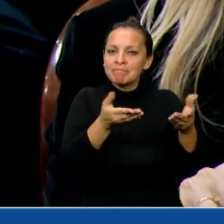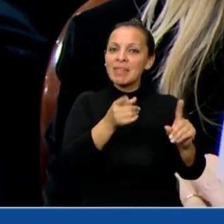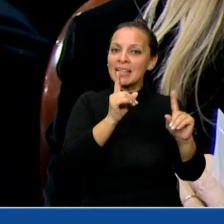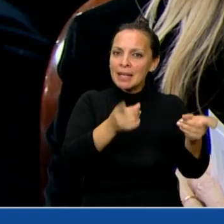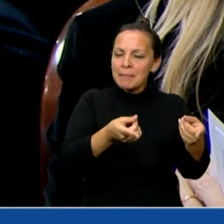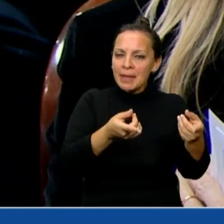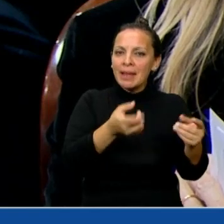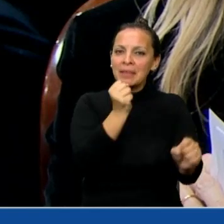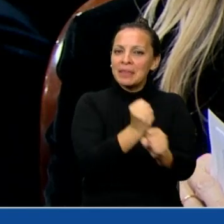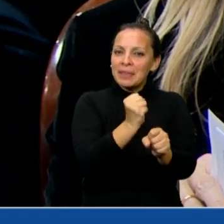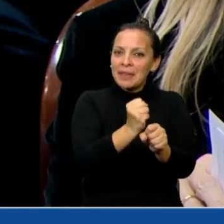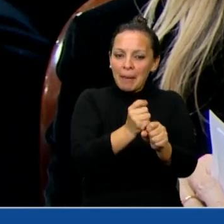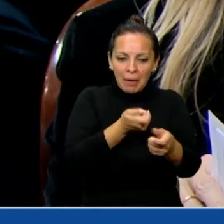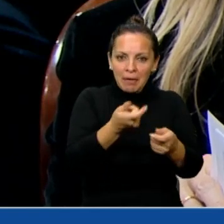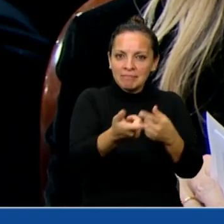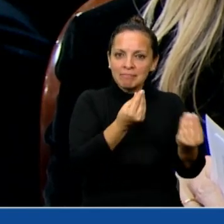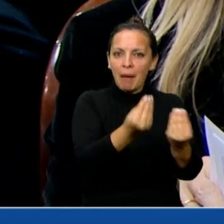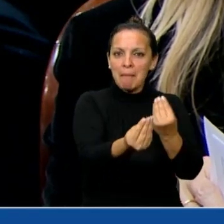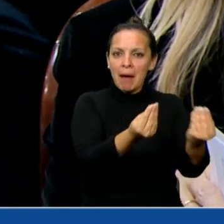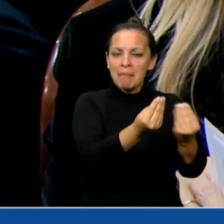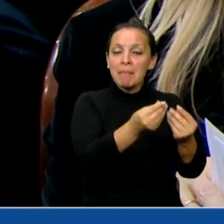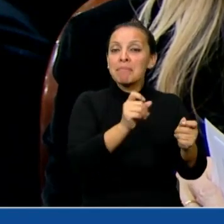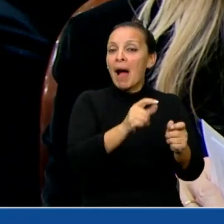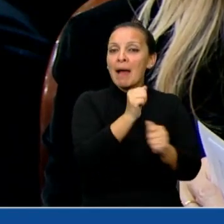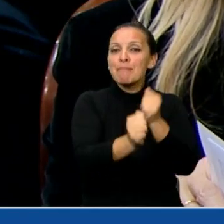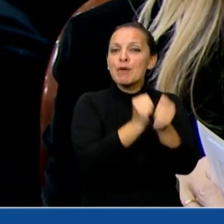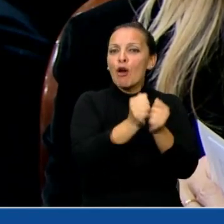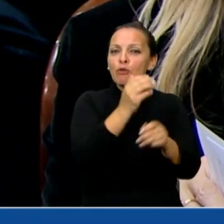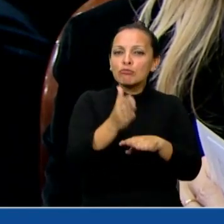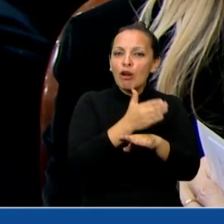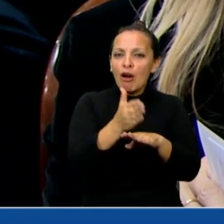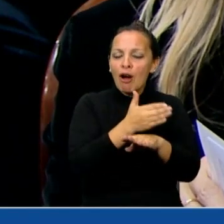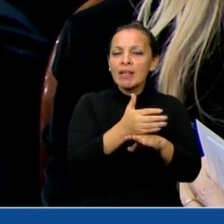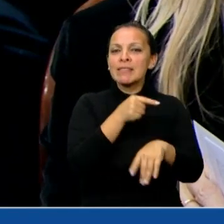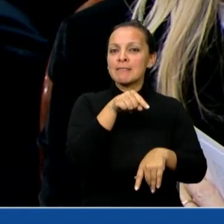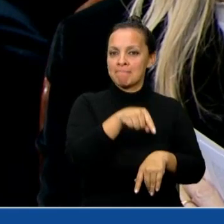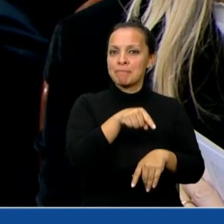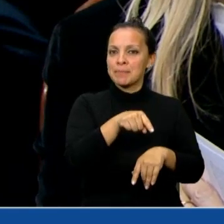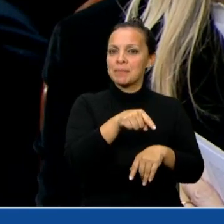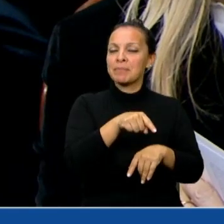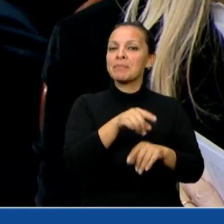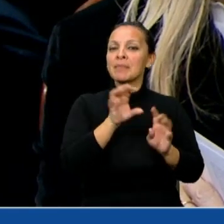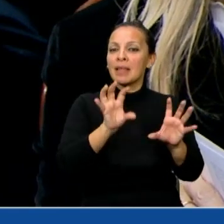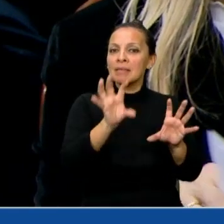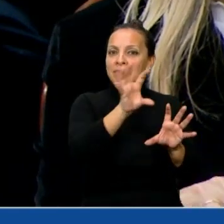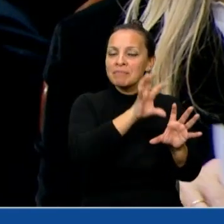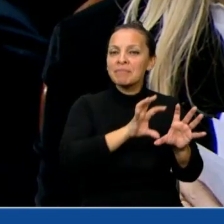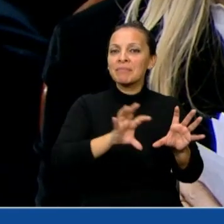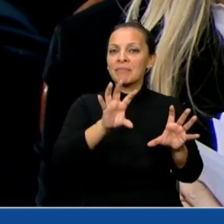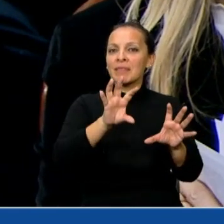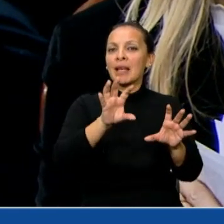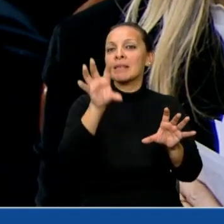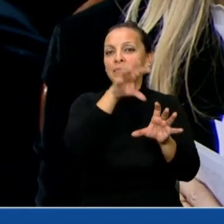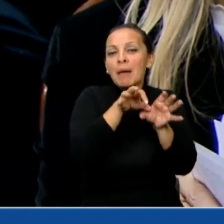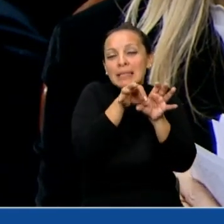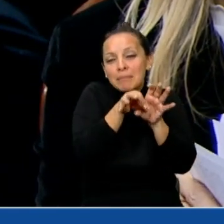da trabajo a todos aquellos pequeños productores que se encuentran en el interior de